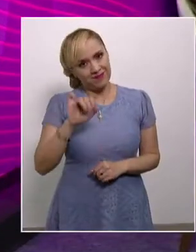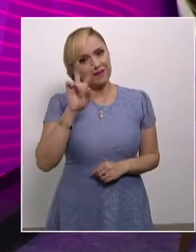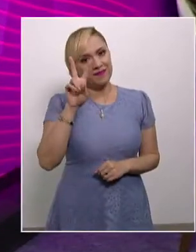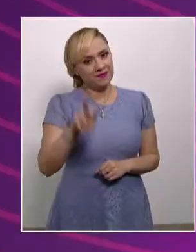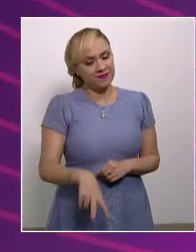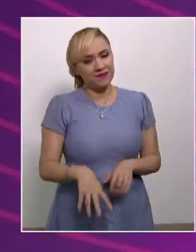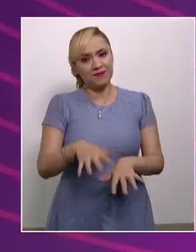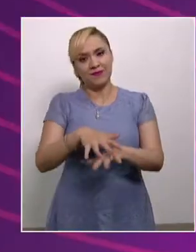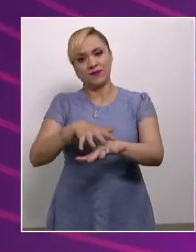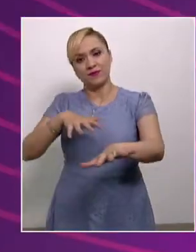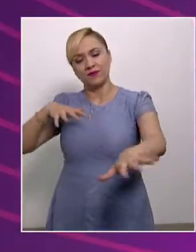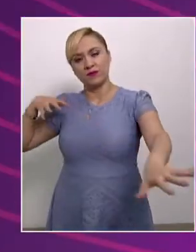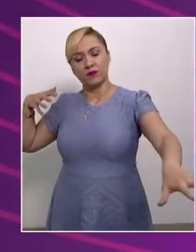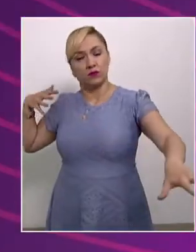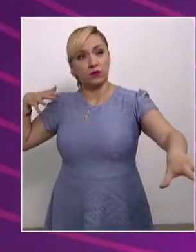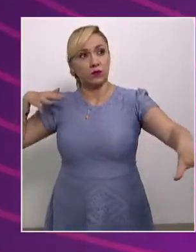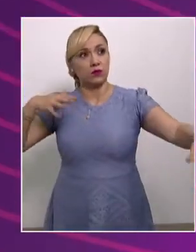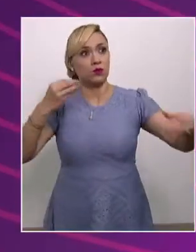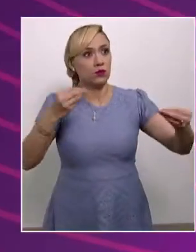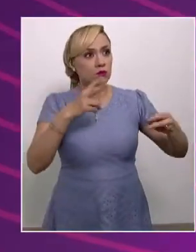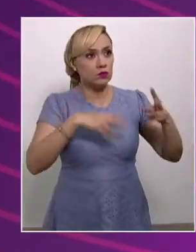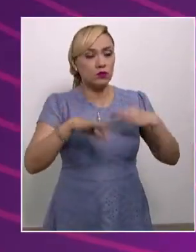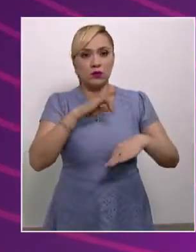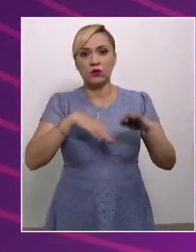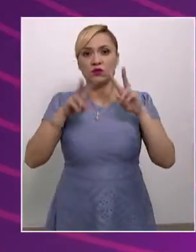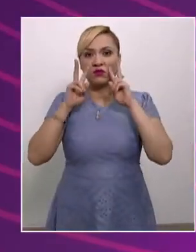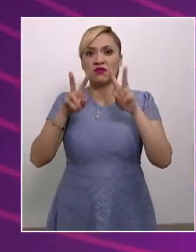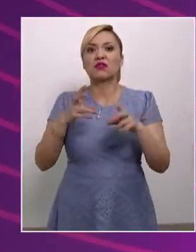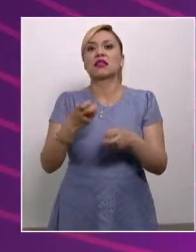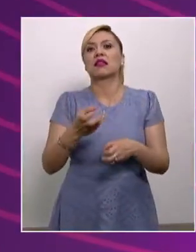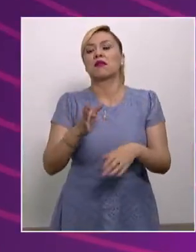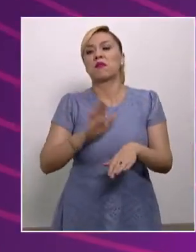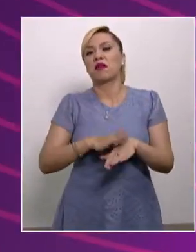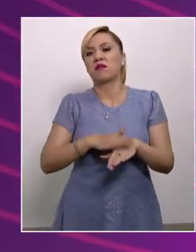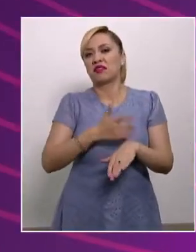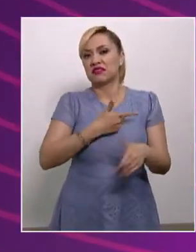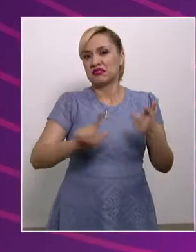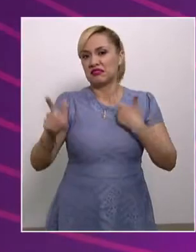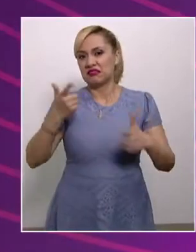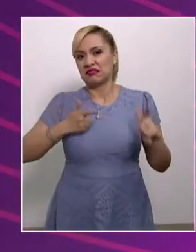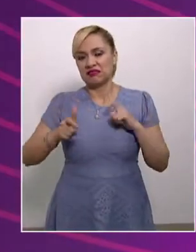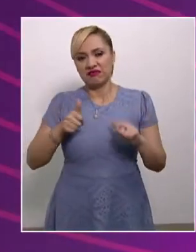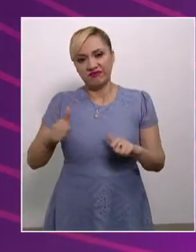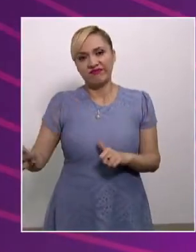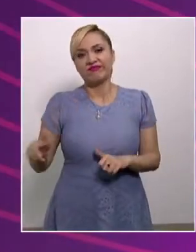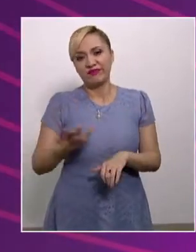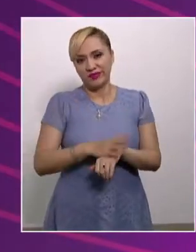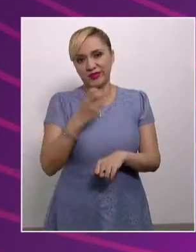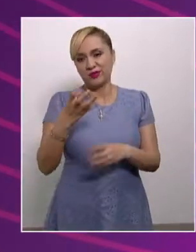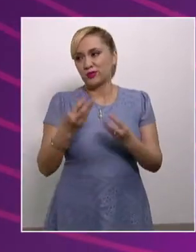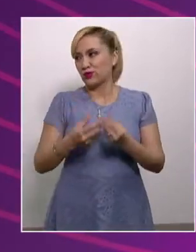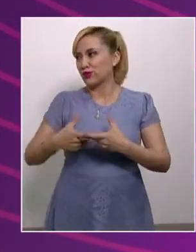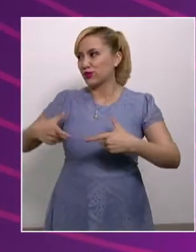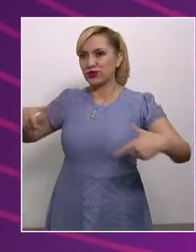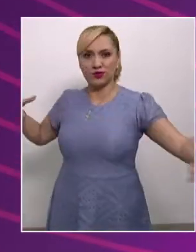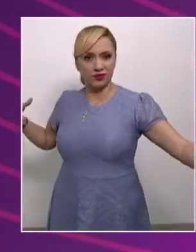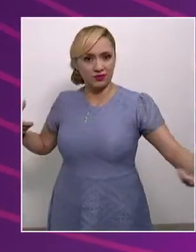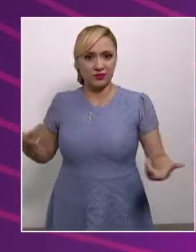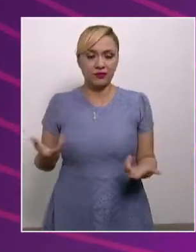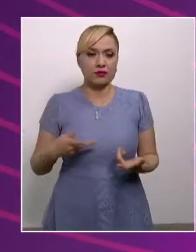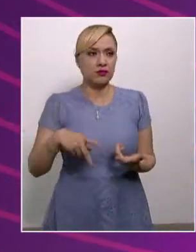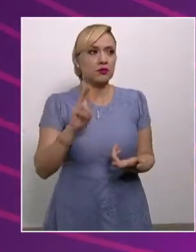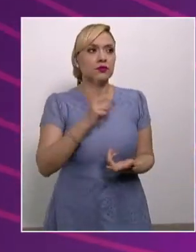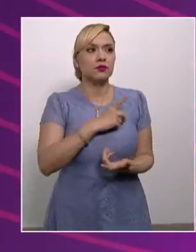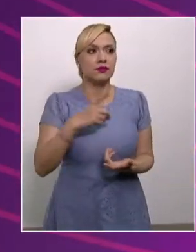justo a lo mejor ayudó a este sentimiento xenófobo hacia los centroamericanos todavía creciera más. Pero